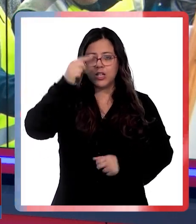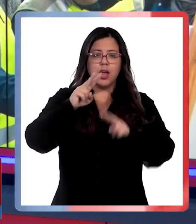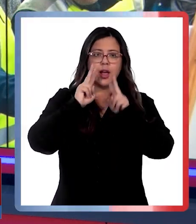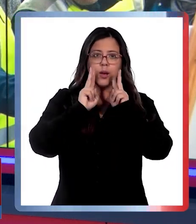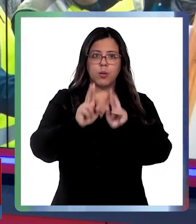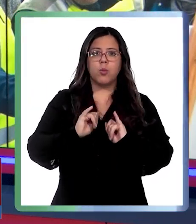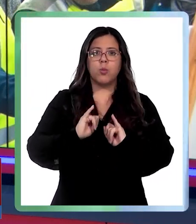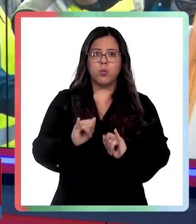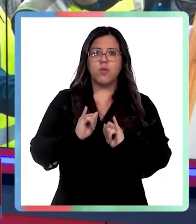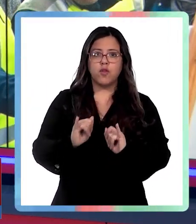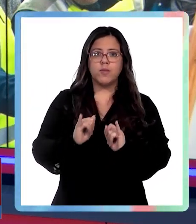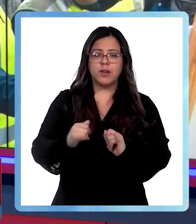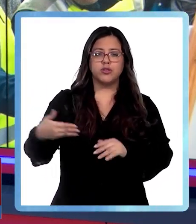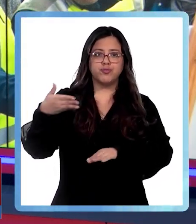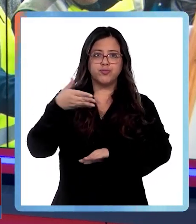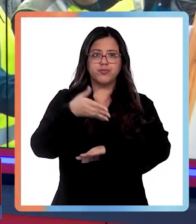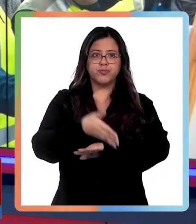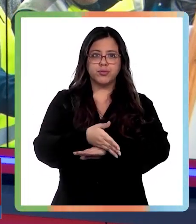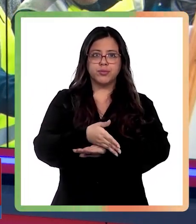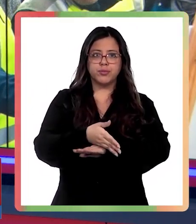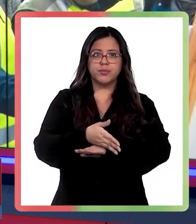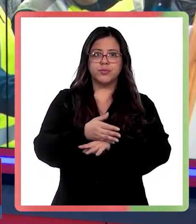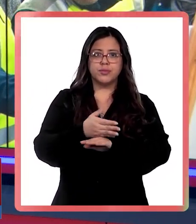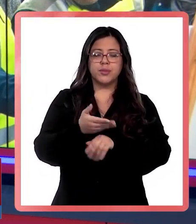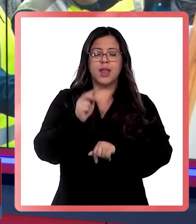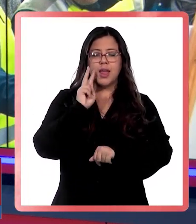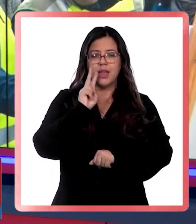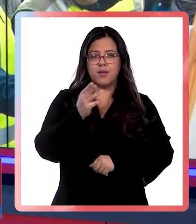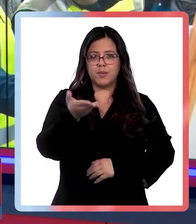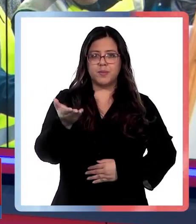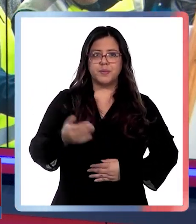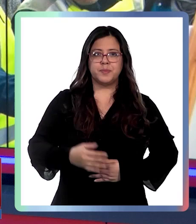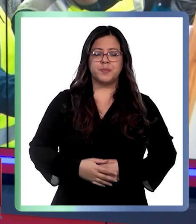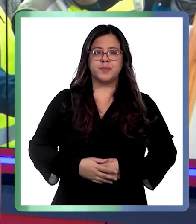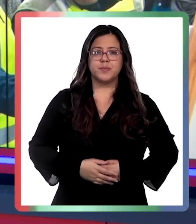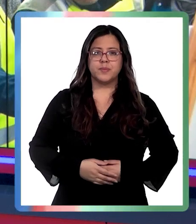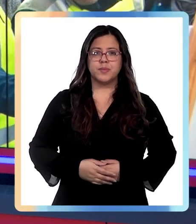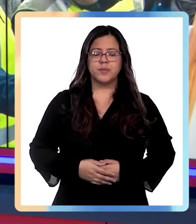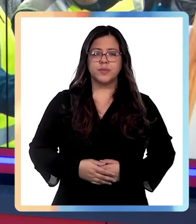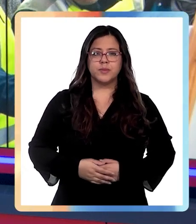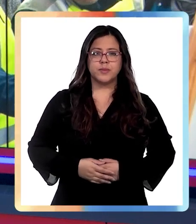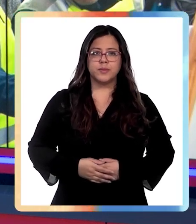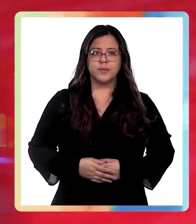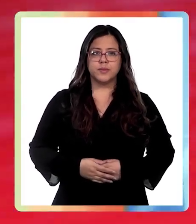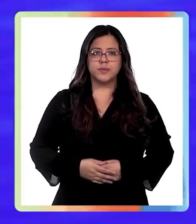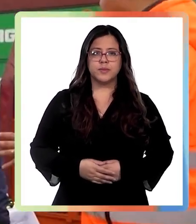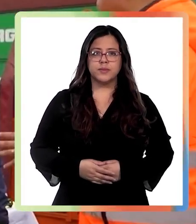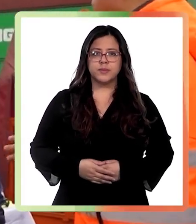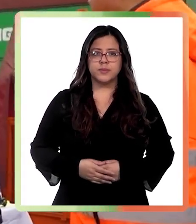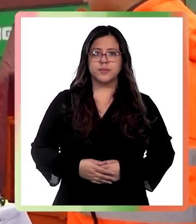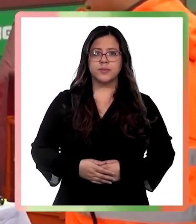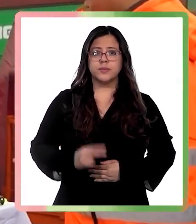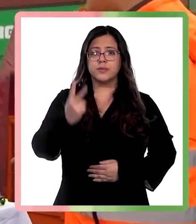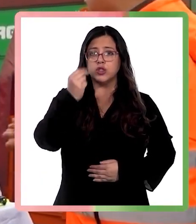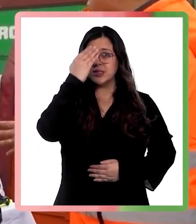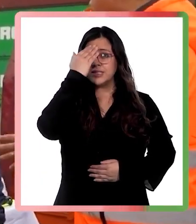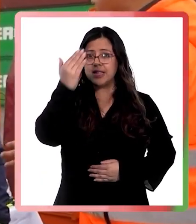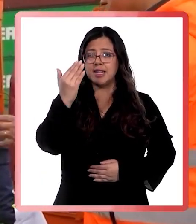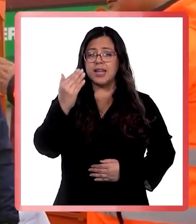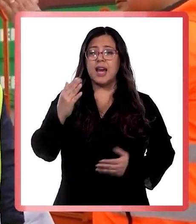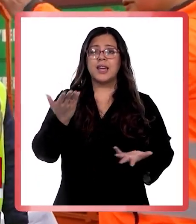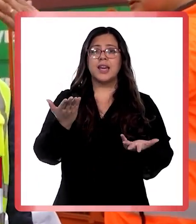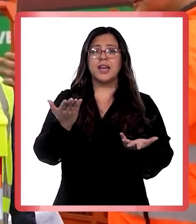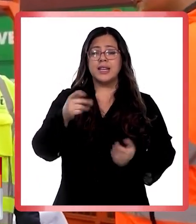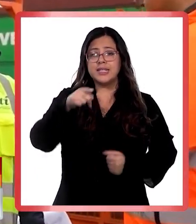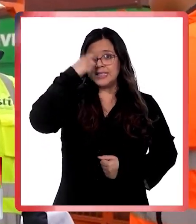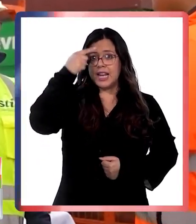Antonio. Revisemos algunas de las reacciones de su visita al puerto en la nota de Canal 2 de San Antonio. Mediodía en San